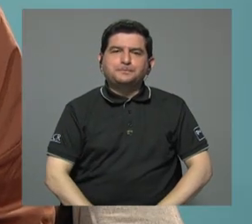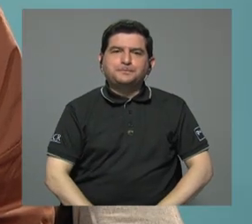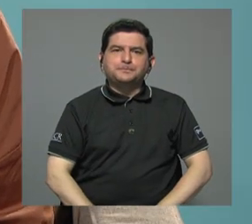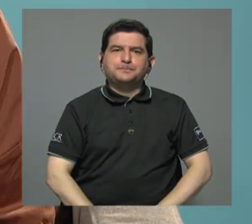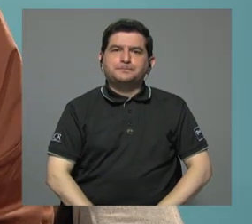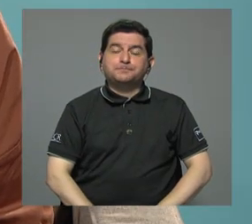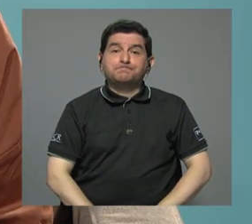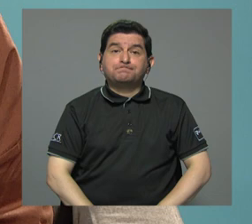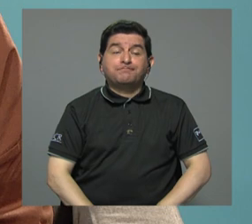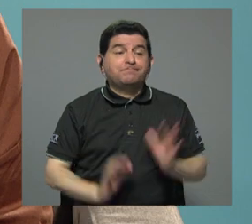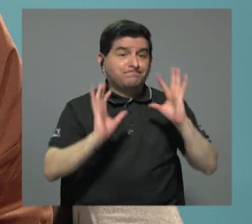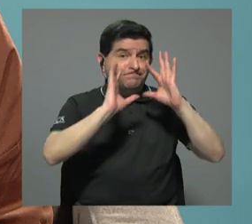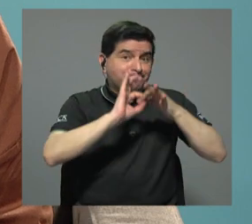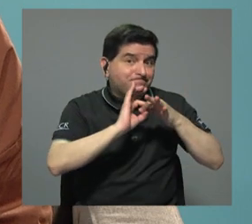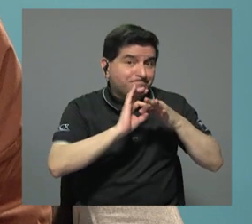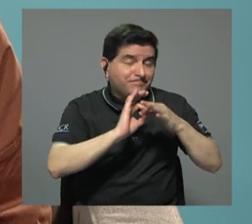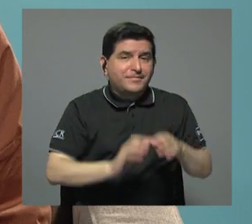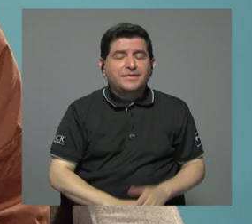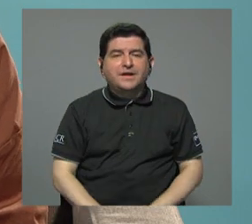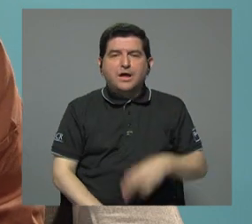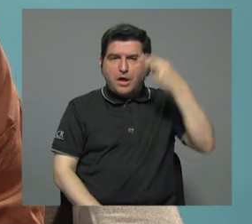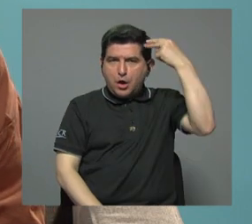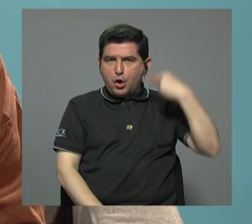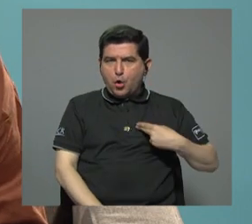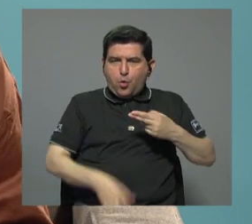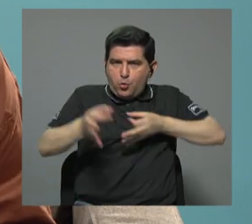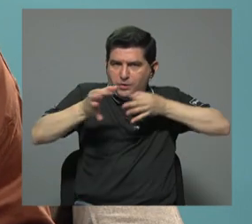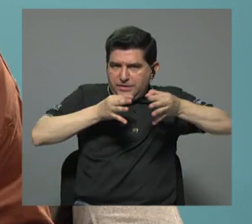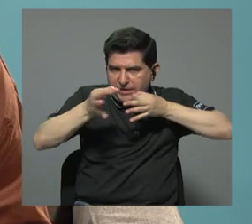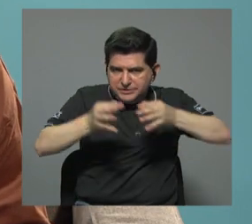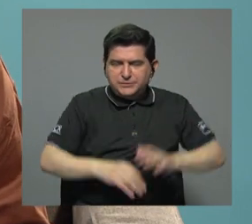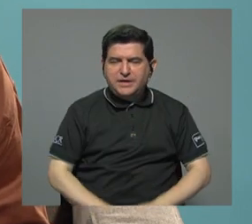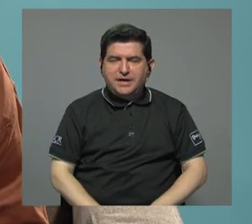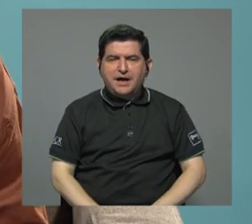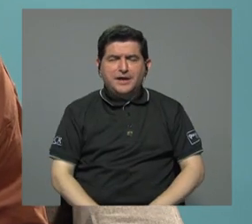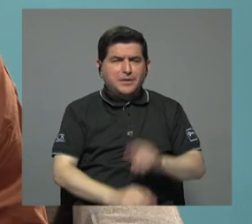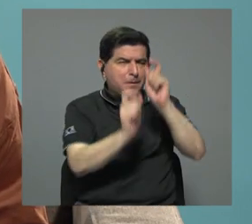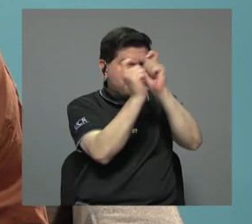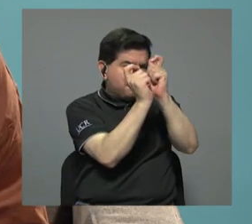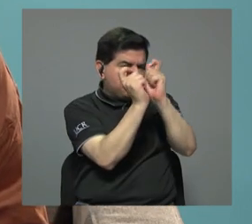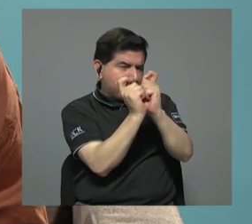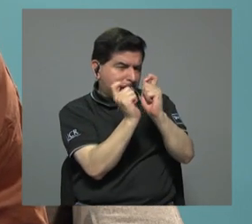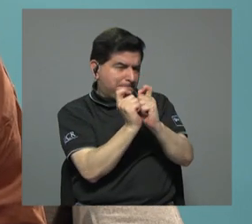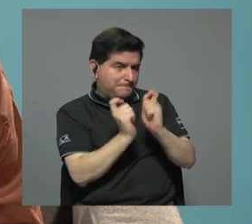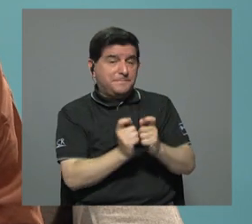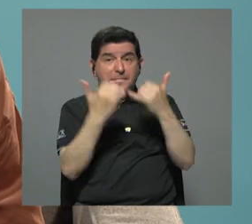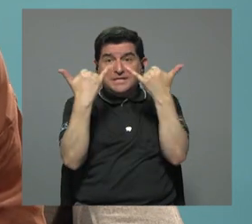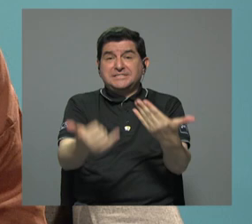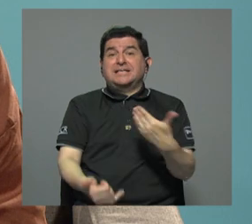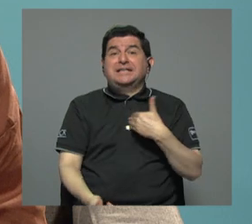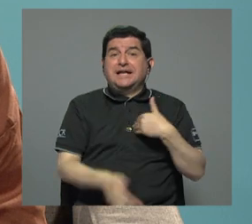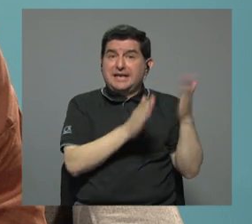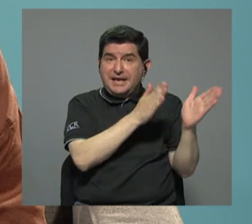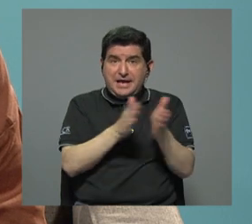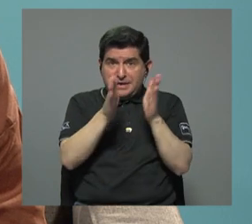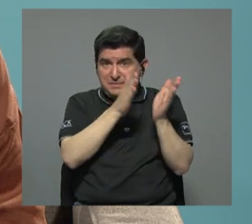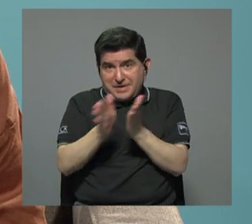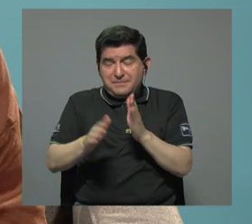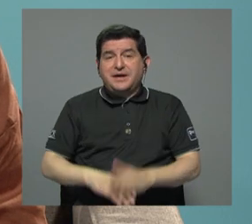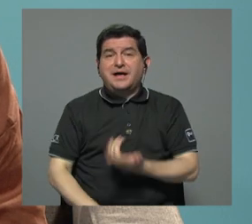y bueno el propósito de esto oculta que estabas ampliando de manera muy detallada ya tenemos preparada la